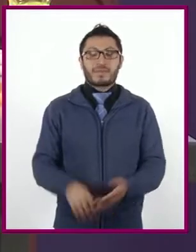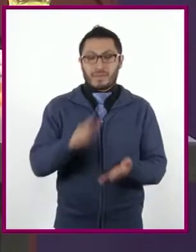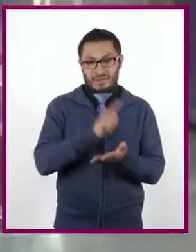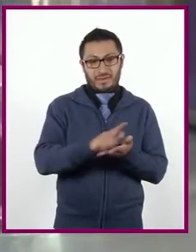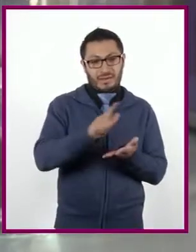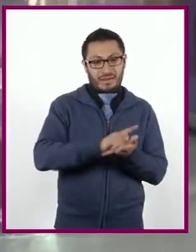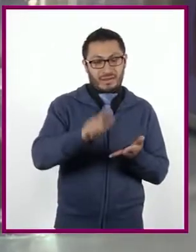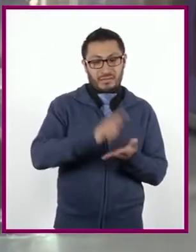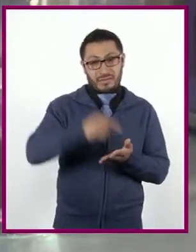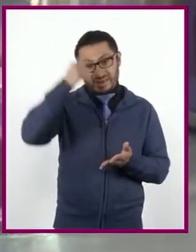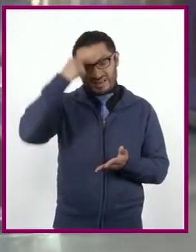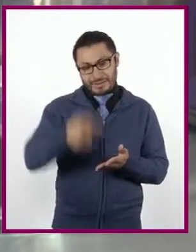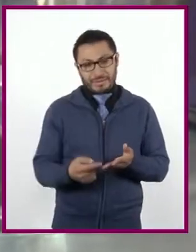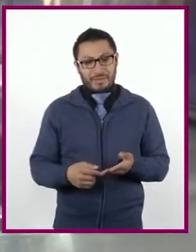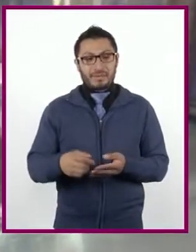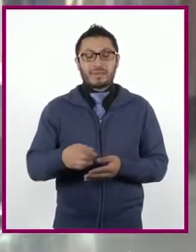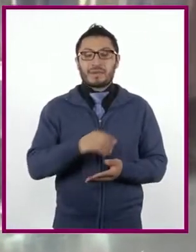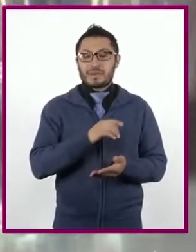para que no intervenga